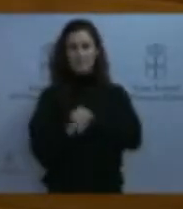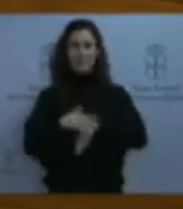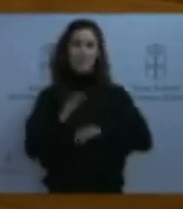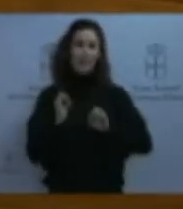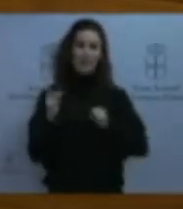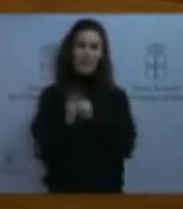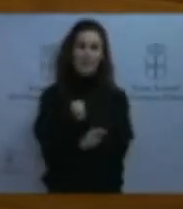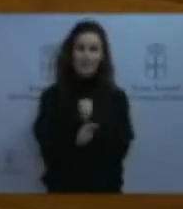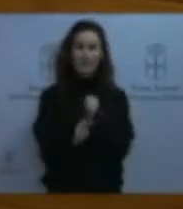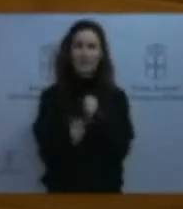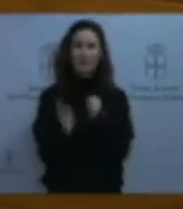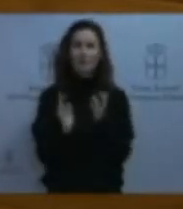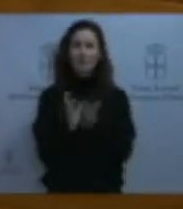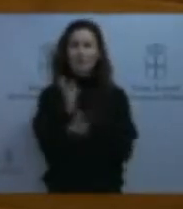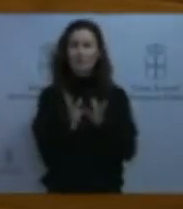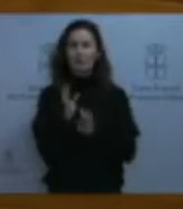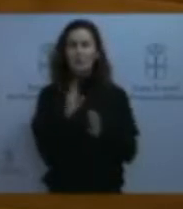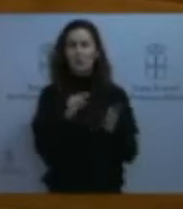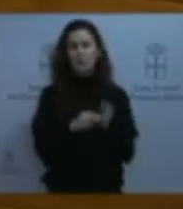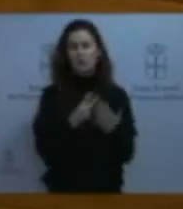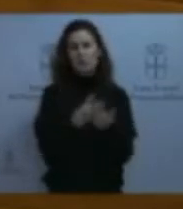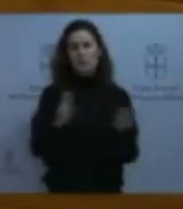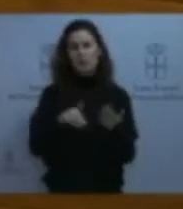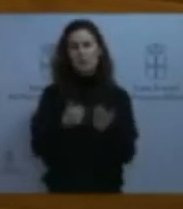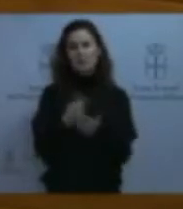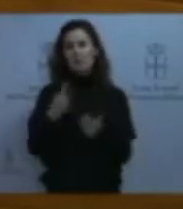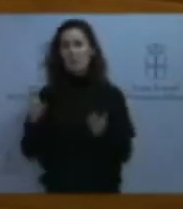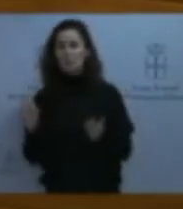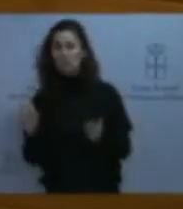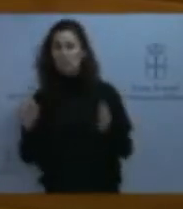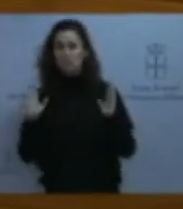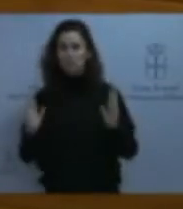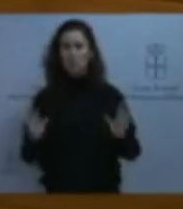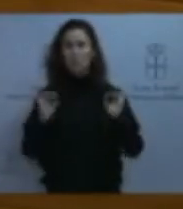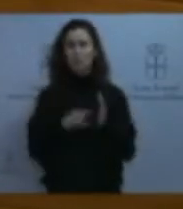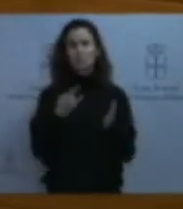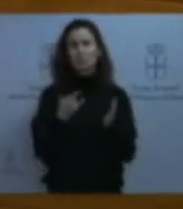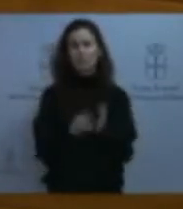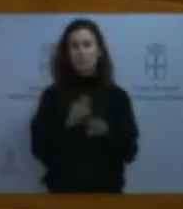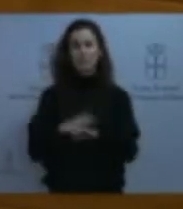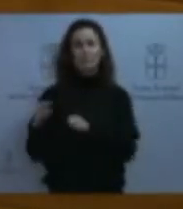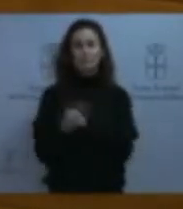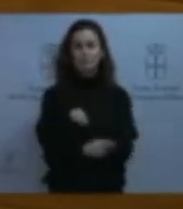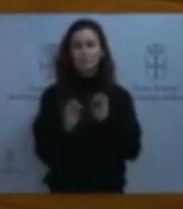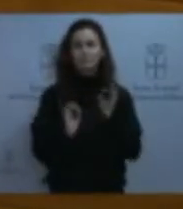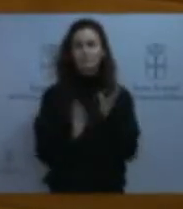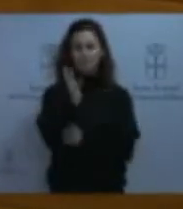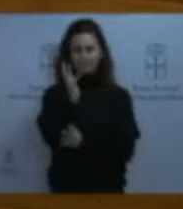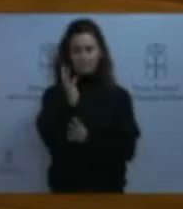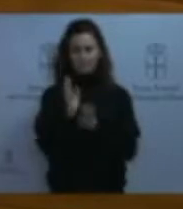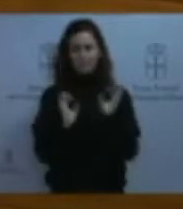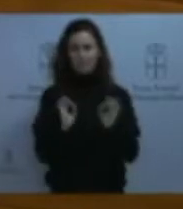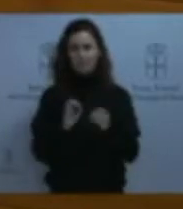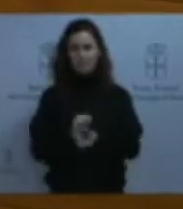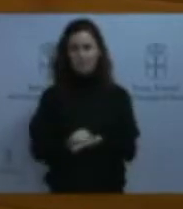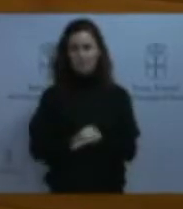Forestales 2017-2020. Vamos a aprobar la revisión del Plan de Protección Civil de Emergencias por Incendios Forestales, el Infopa, cuyo borrador ya ha sido